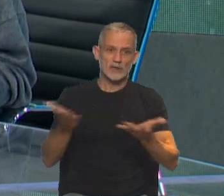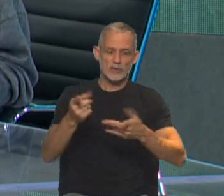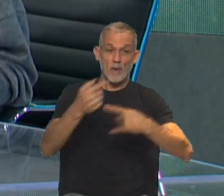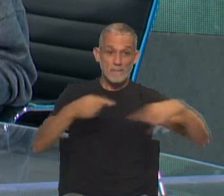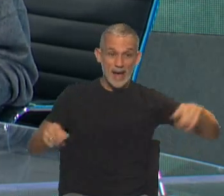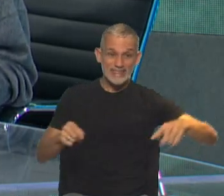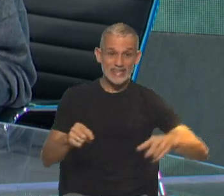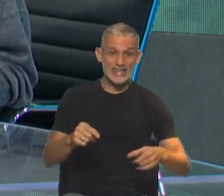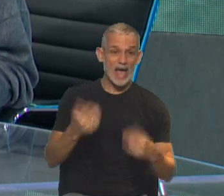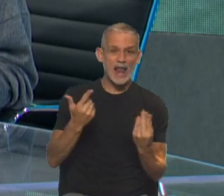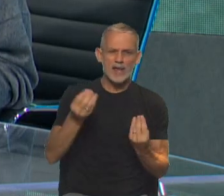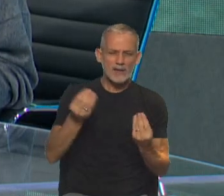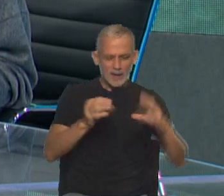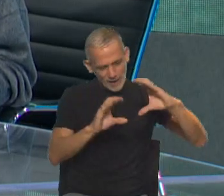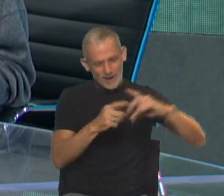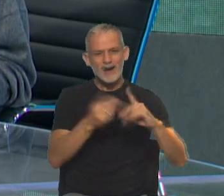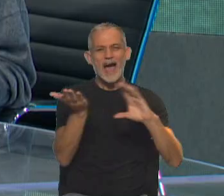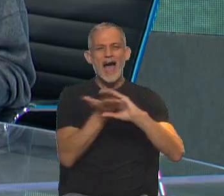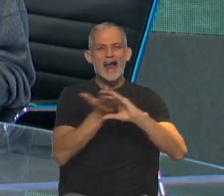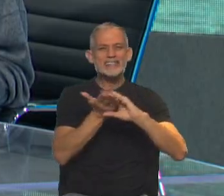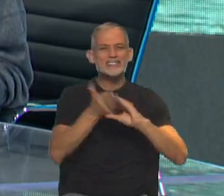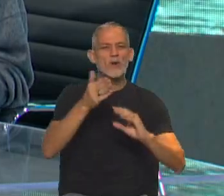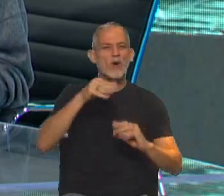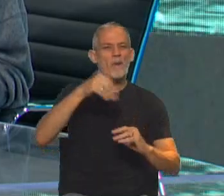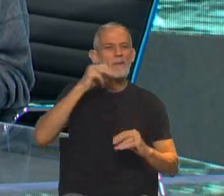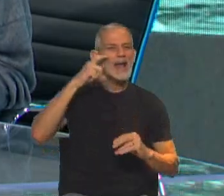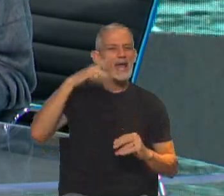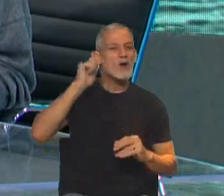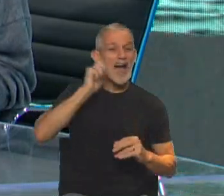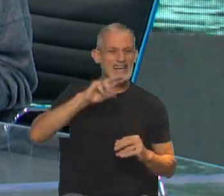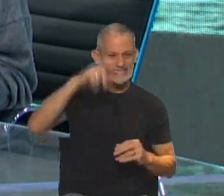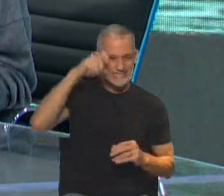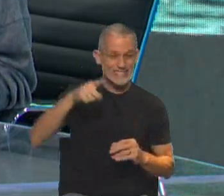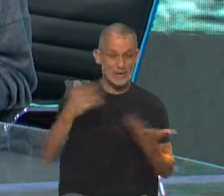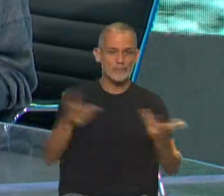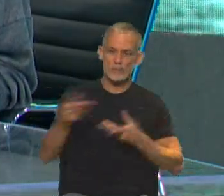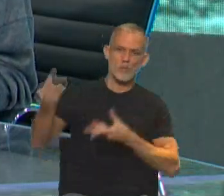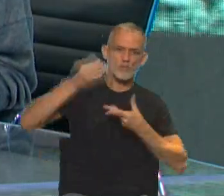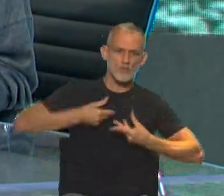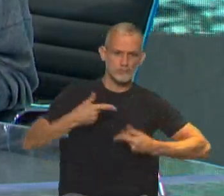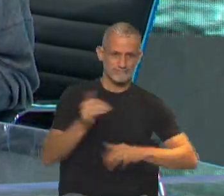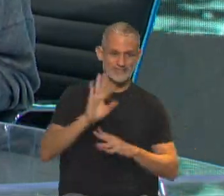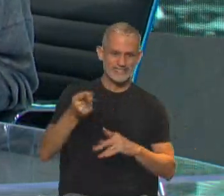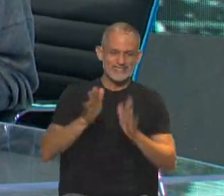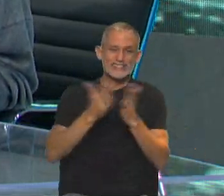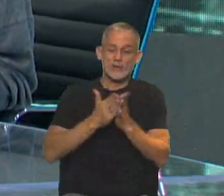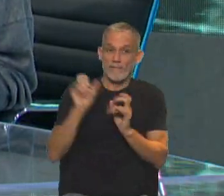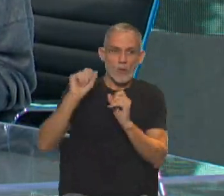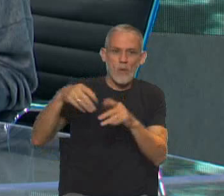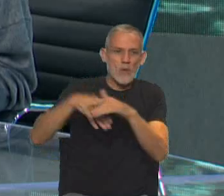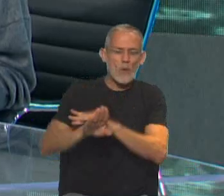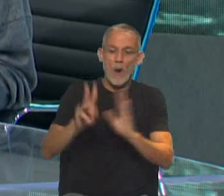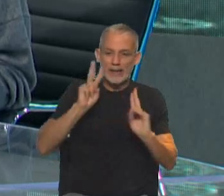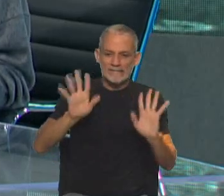material gráfico que forma parte del archivo de Mariano Agassi, que también le agradecemos muchísimo por haber sumado esto es su tesoro